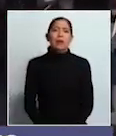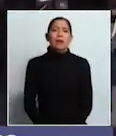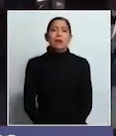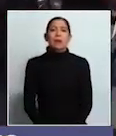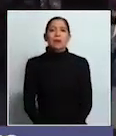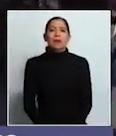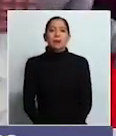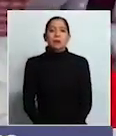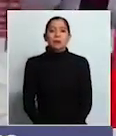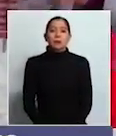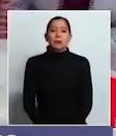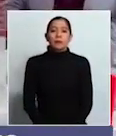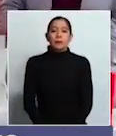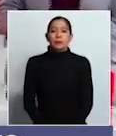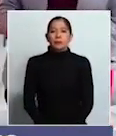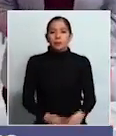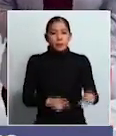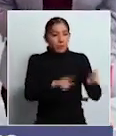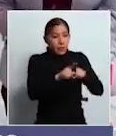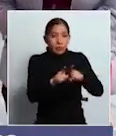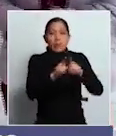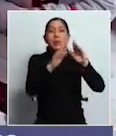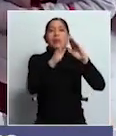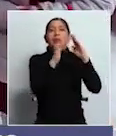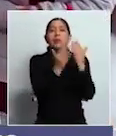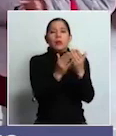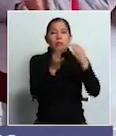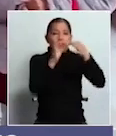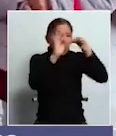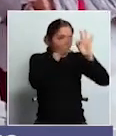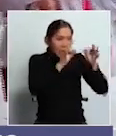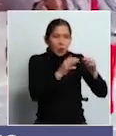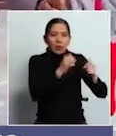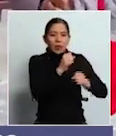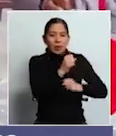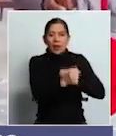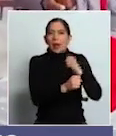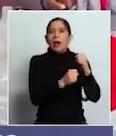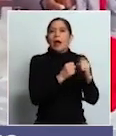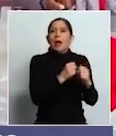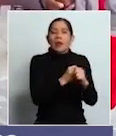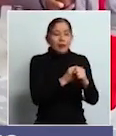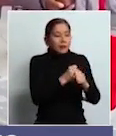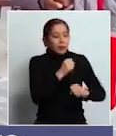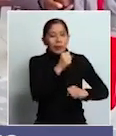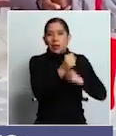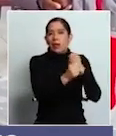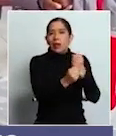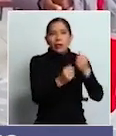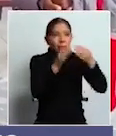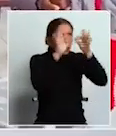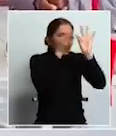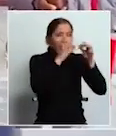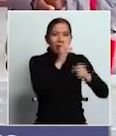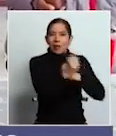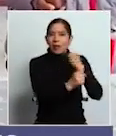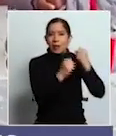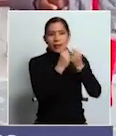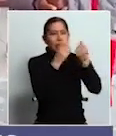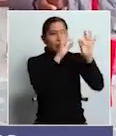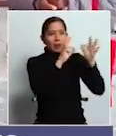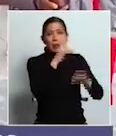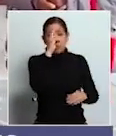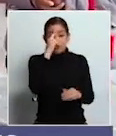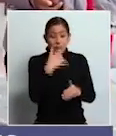Claro, además el mantenimiento, ¿no?, que se debe realizar año tras año para que los estudiantes tengan estas buenas condiciones al momento de estar